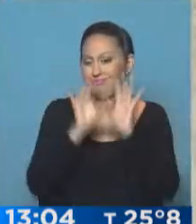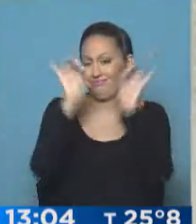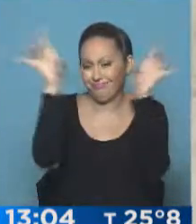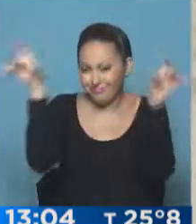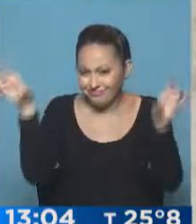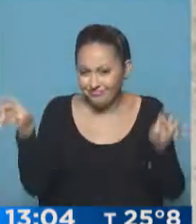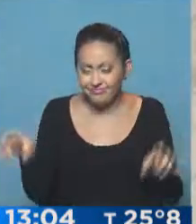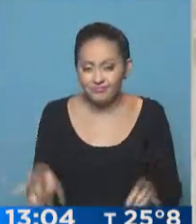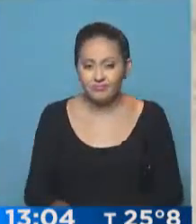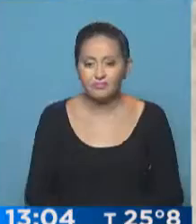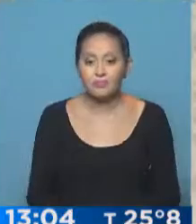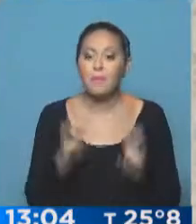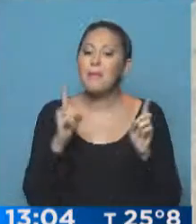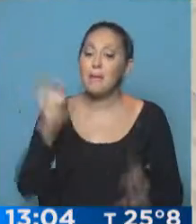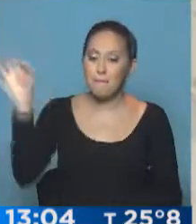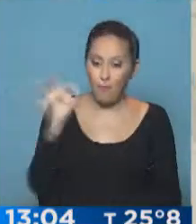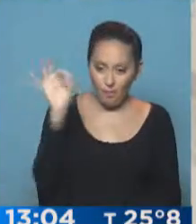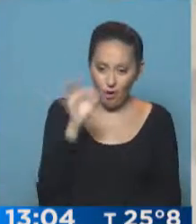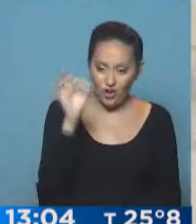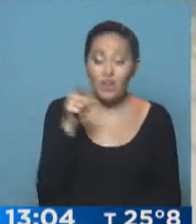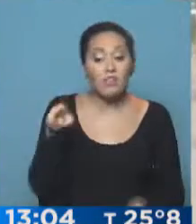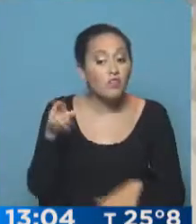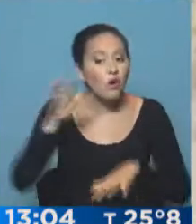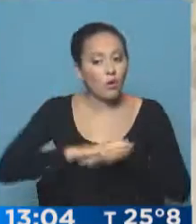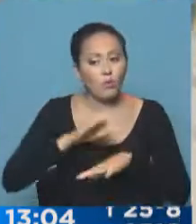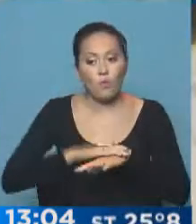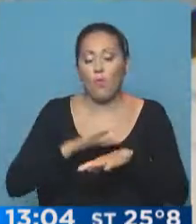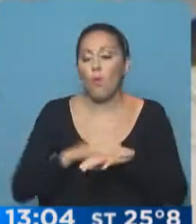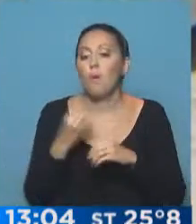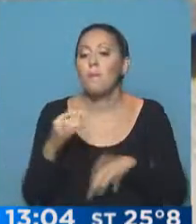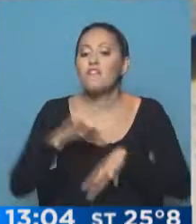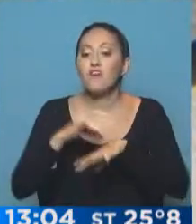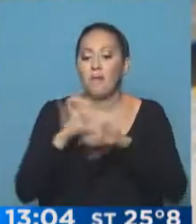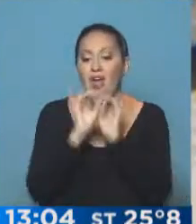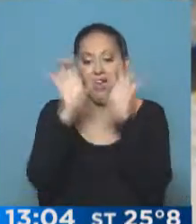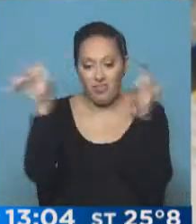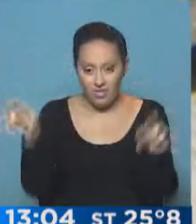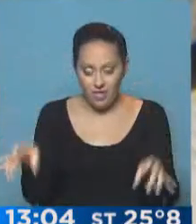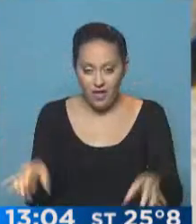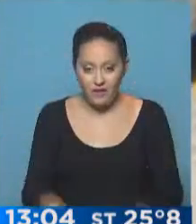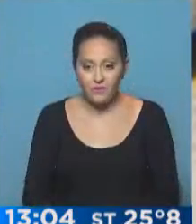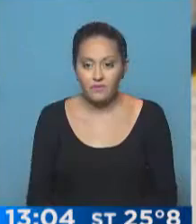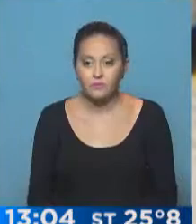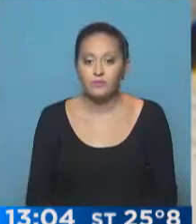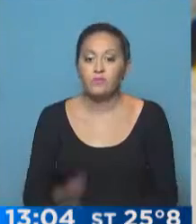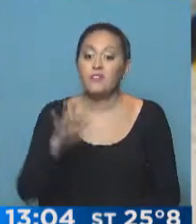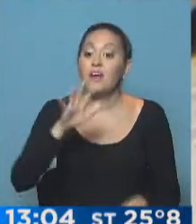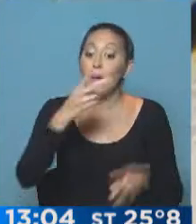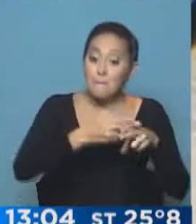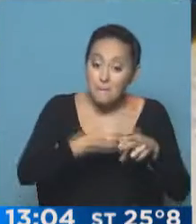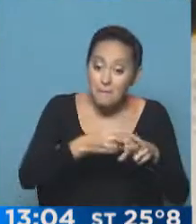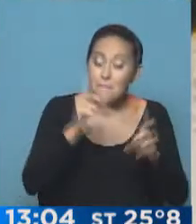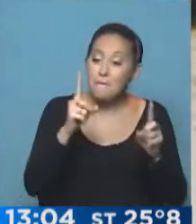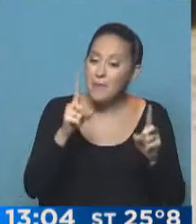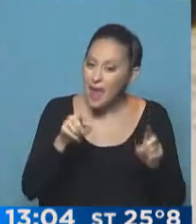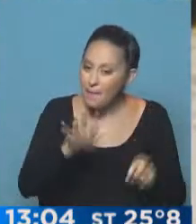de este mosquito que es el responsable el reproductor del dengue así están en algunas plazas de la ciudad de buenos